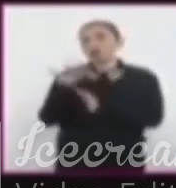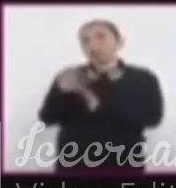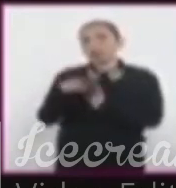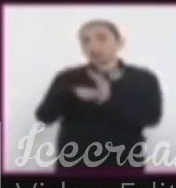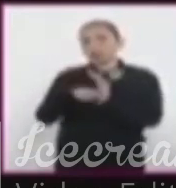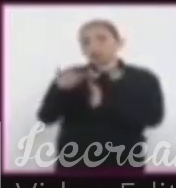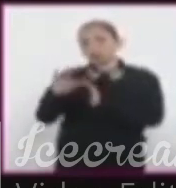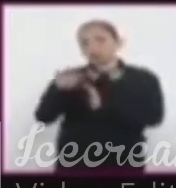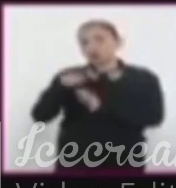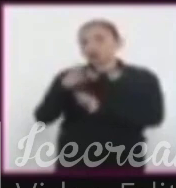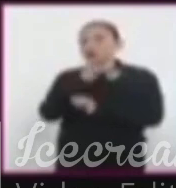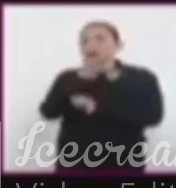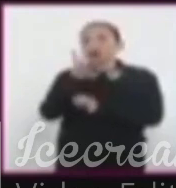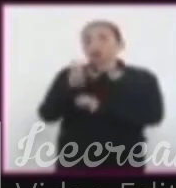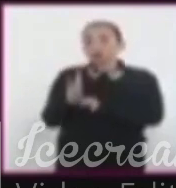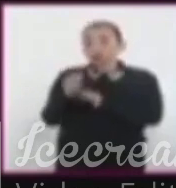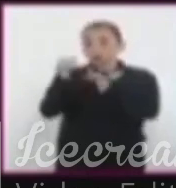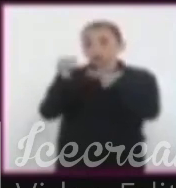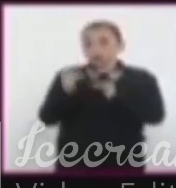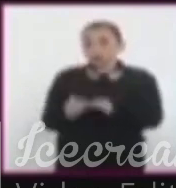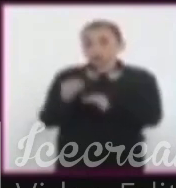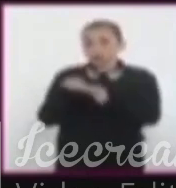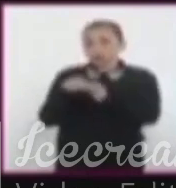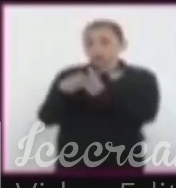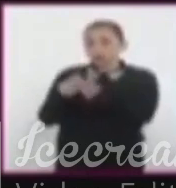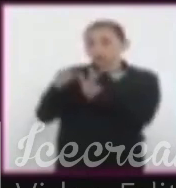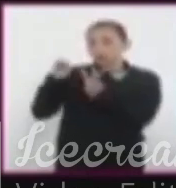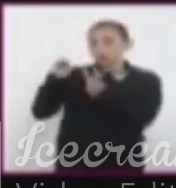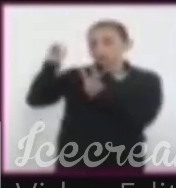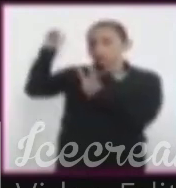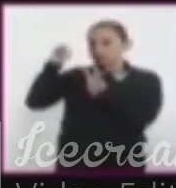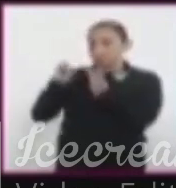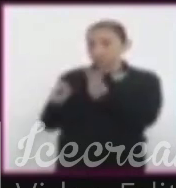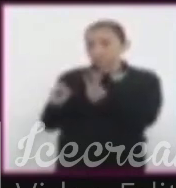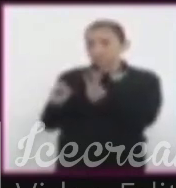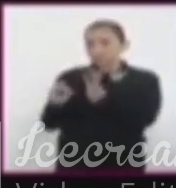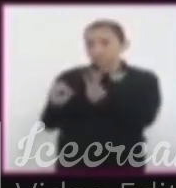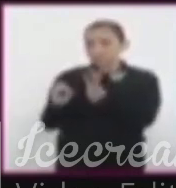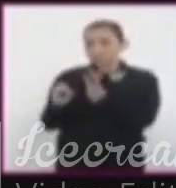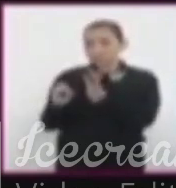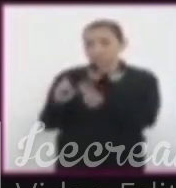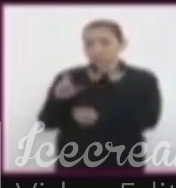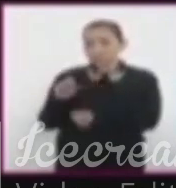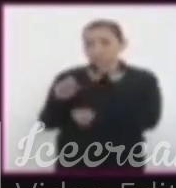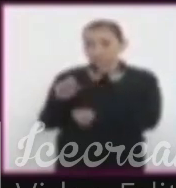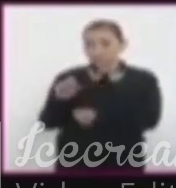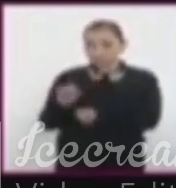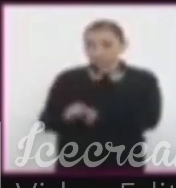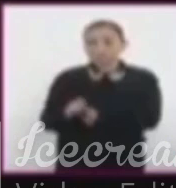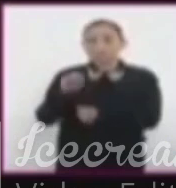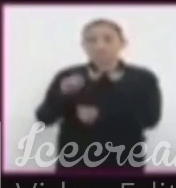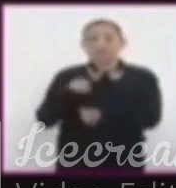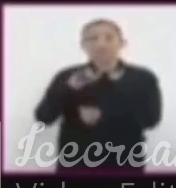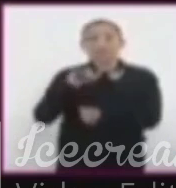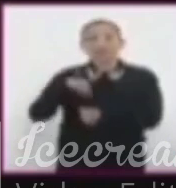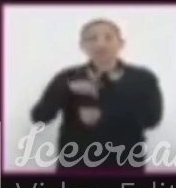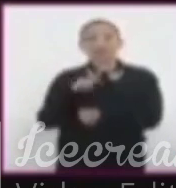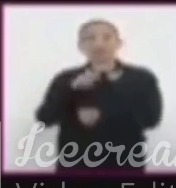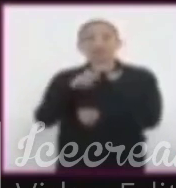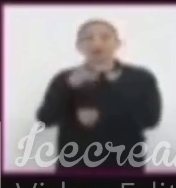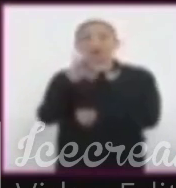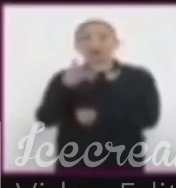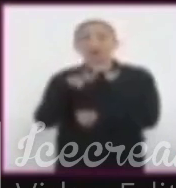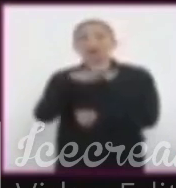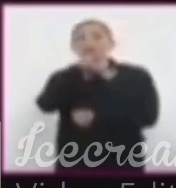2. Bajamos el siguiente 0. Bajamos el siguiente 0. 20 entre 4 nos da